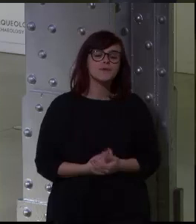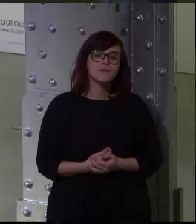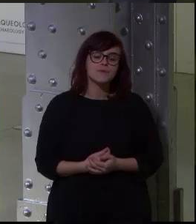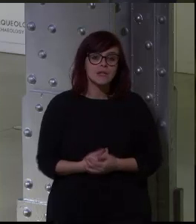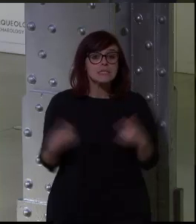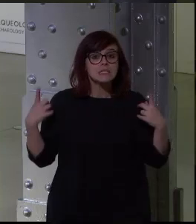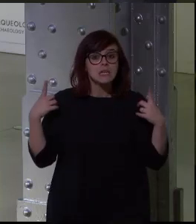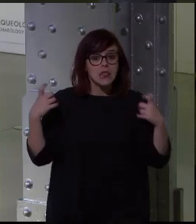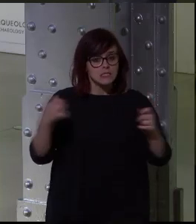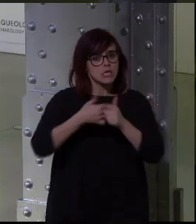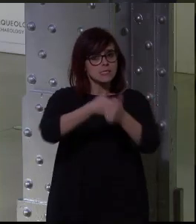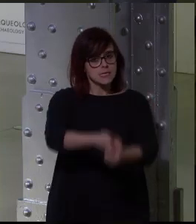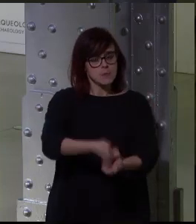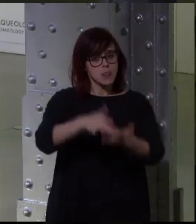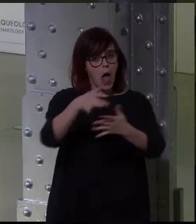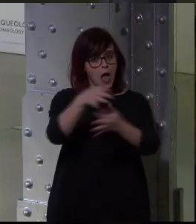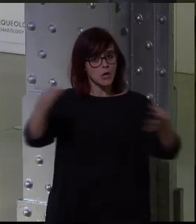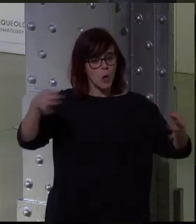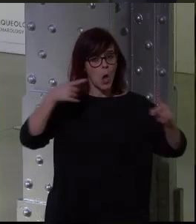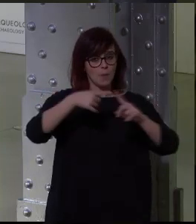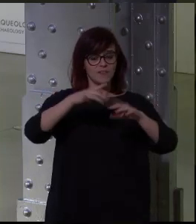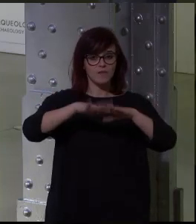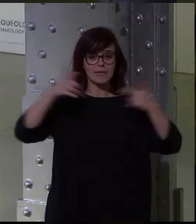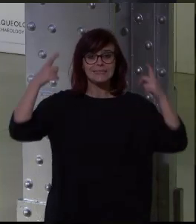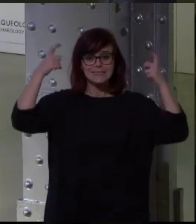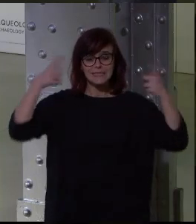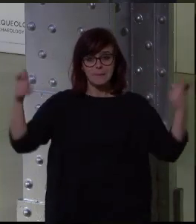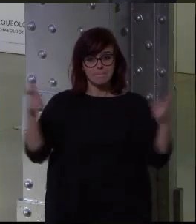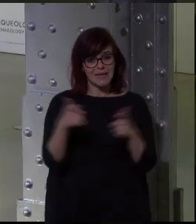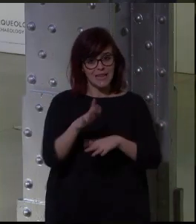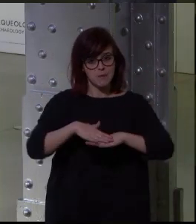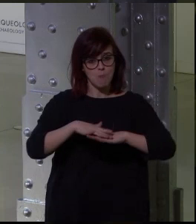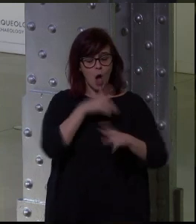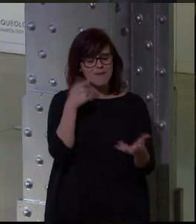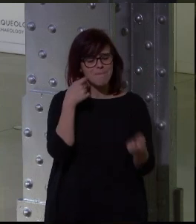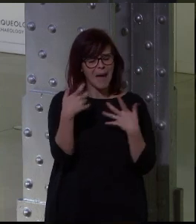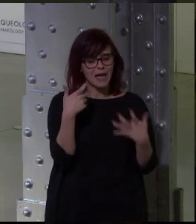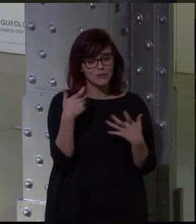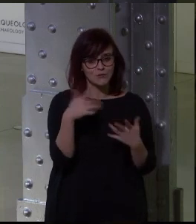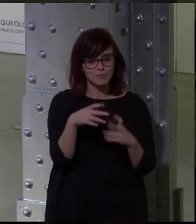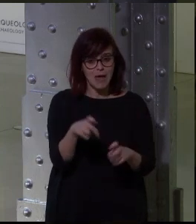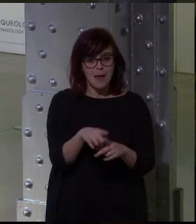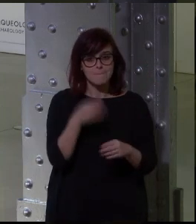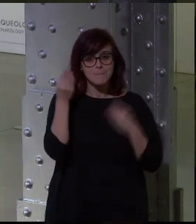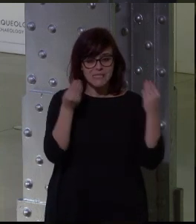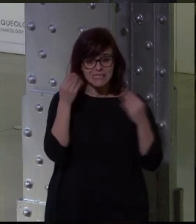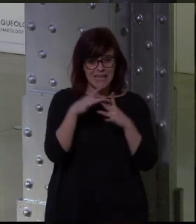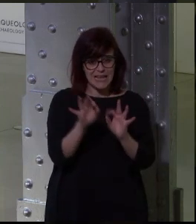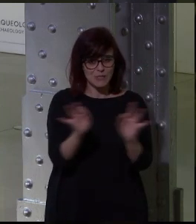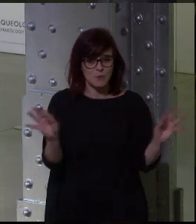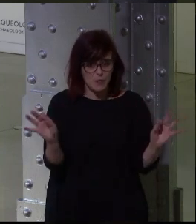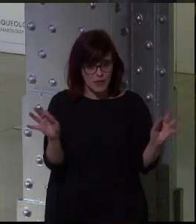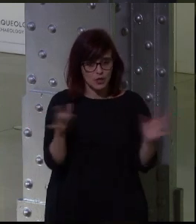Es fundamental hacer un seguimiento adecuado, reducir al mínimo los impactos y repensar el tipo de especies que